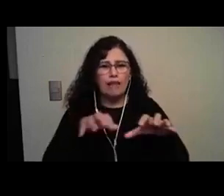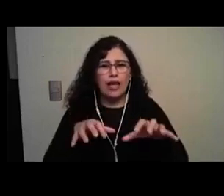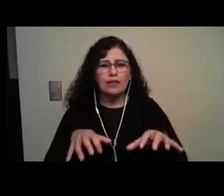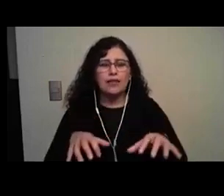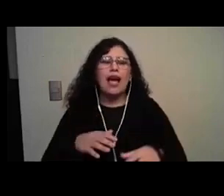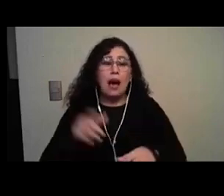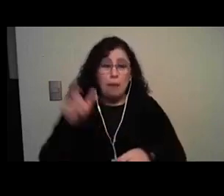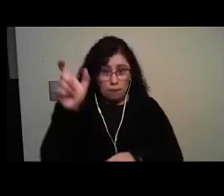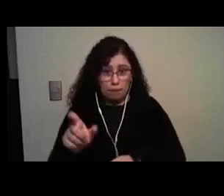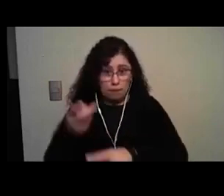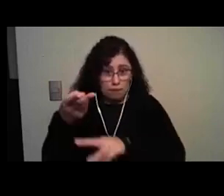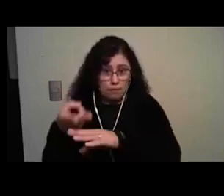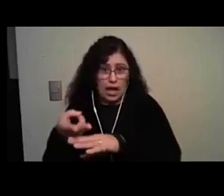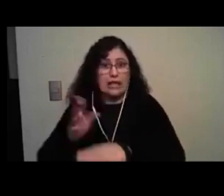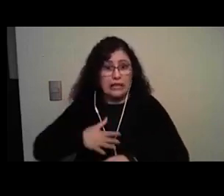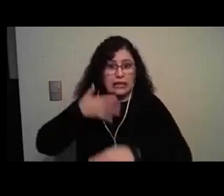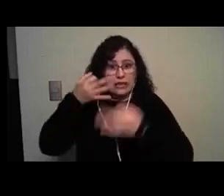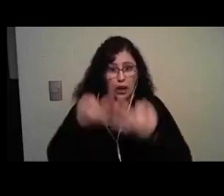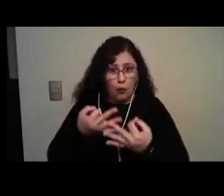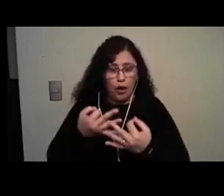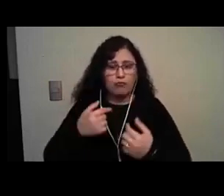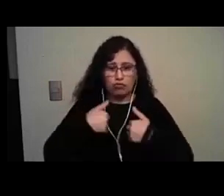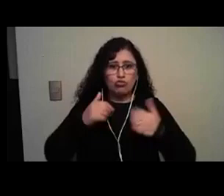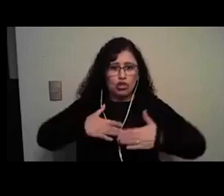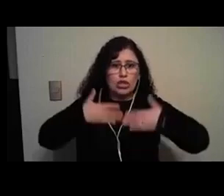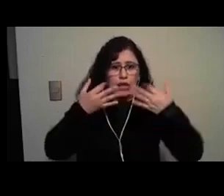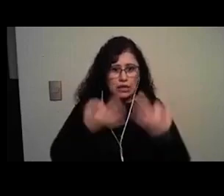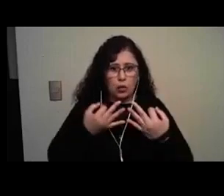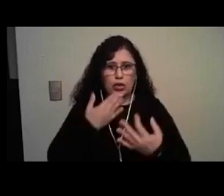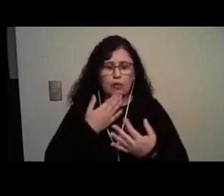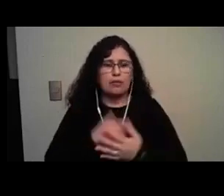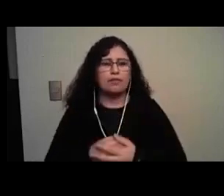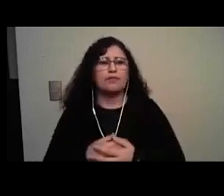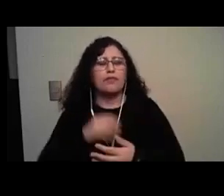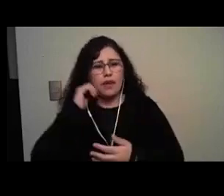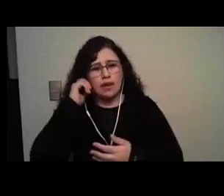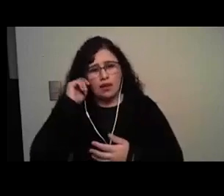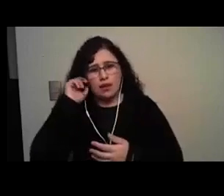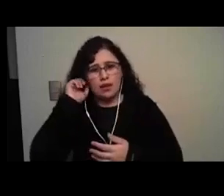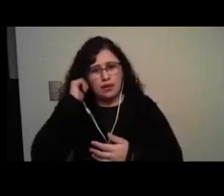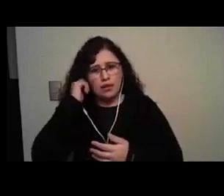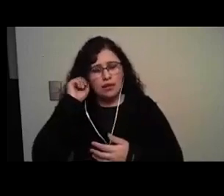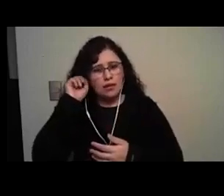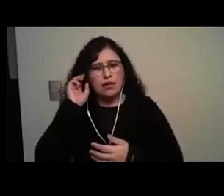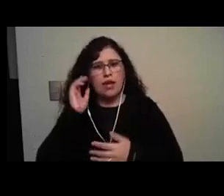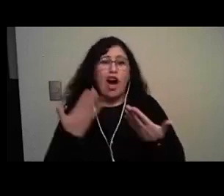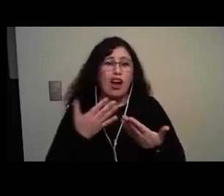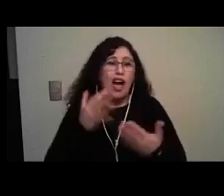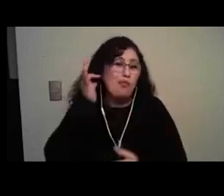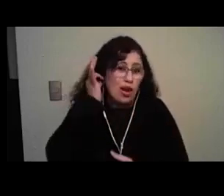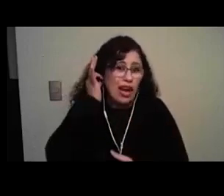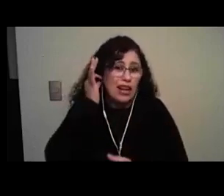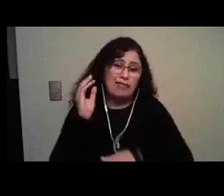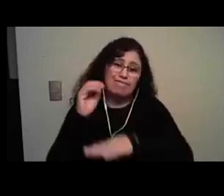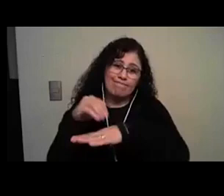Y, por supuesto, dentro de esto, a quienes les cuesta un poquitito más son a las personas de género femenino, porque a veces